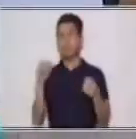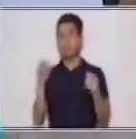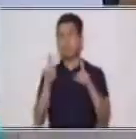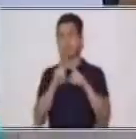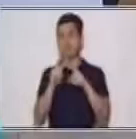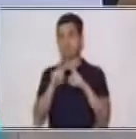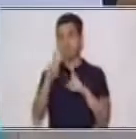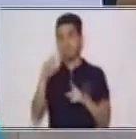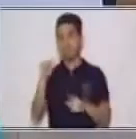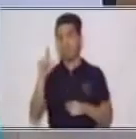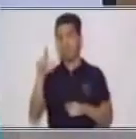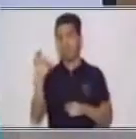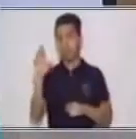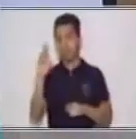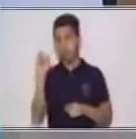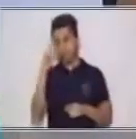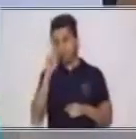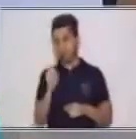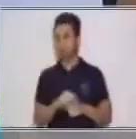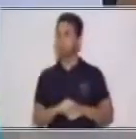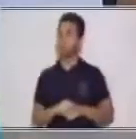nuevamente volvemos a operar de manera